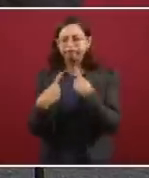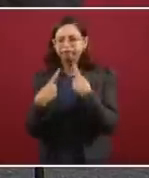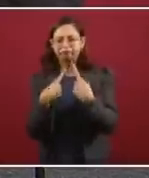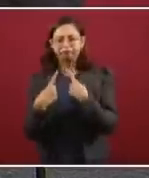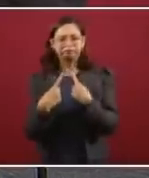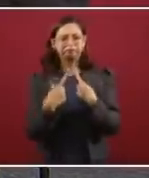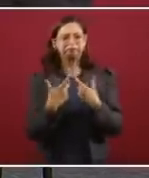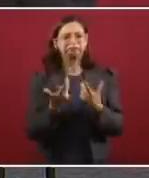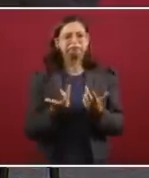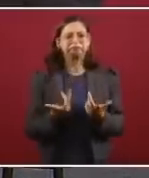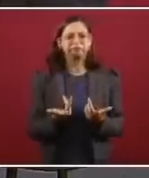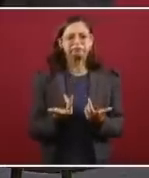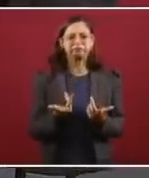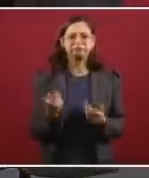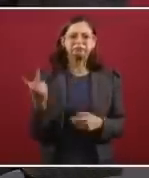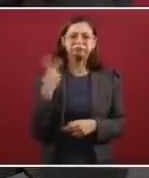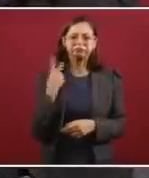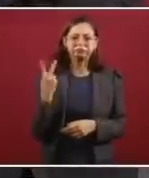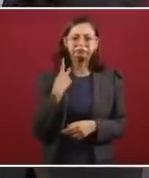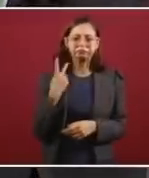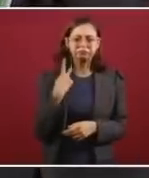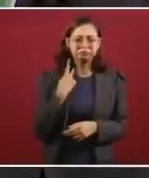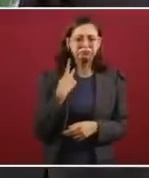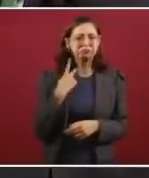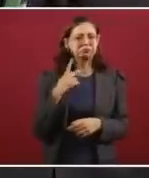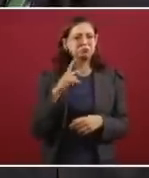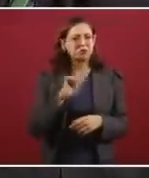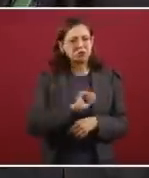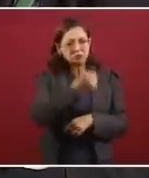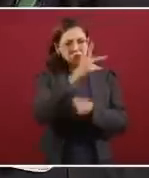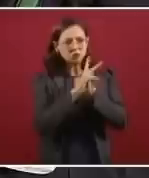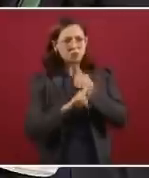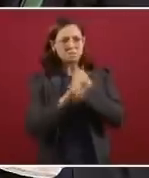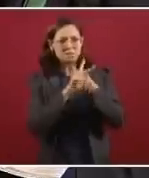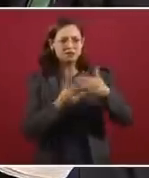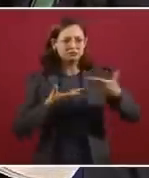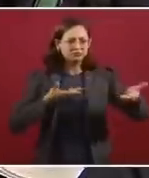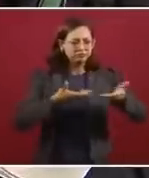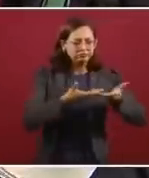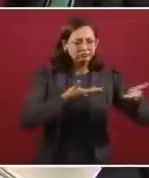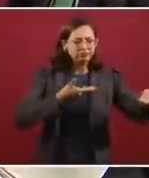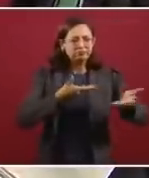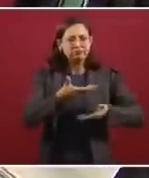en política exterior,